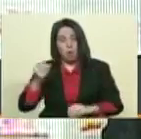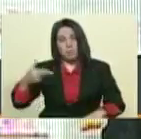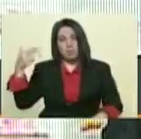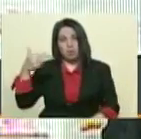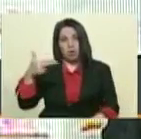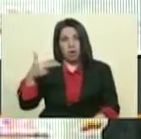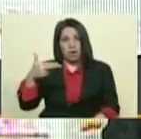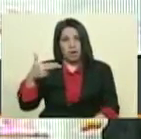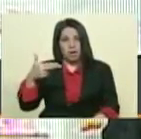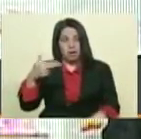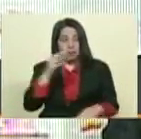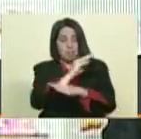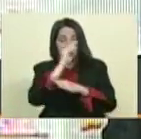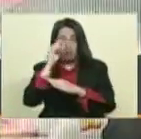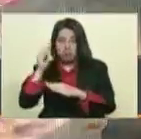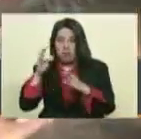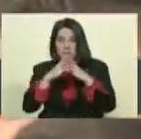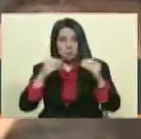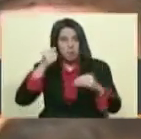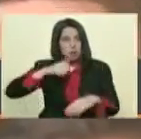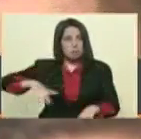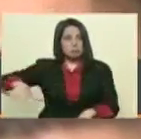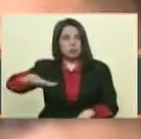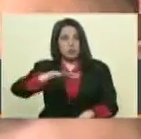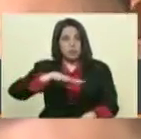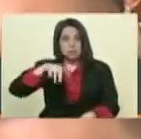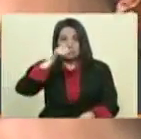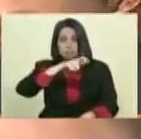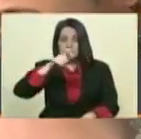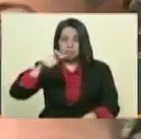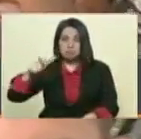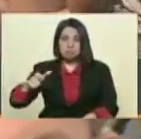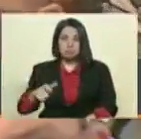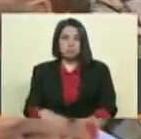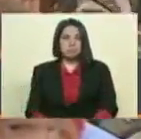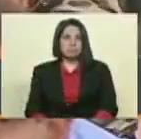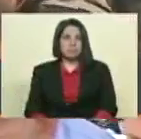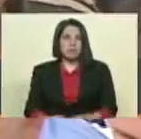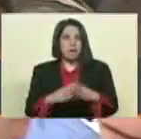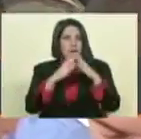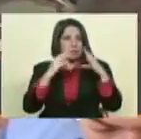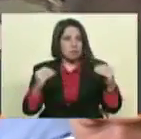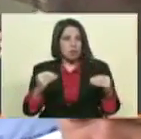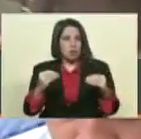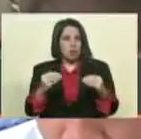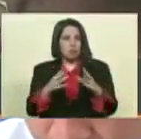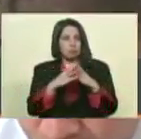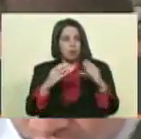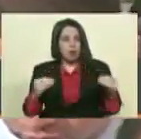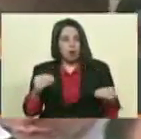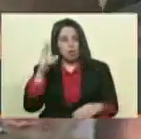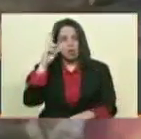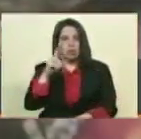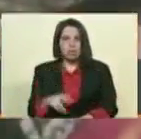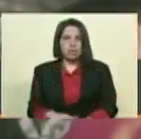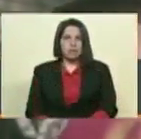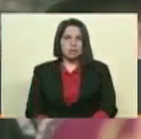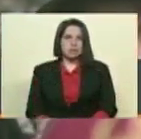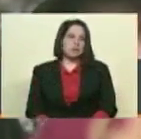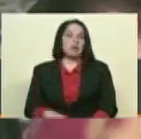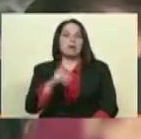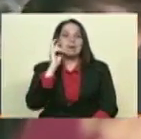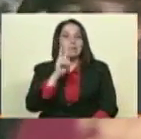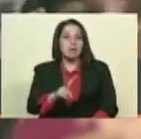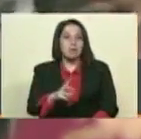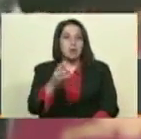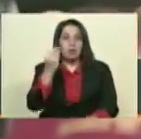mano para proteger a las personas, a los ciudadanos, a las ciudadanas, a los bienes, todos los días. Hay que ver lo